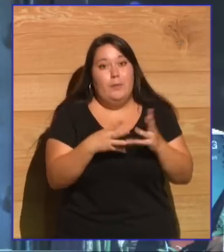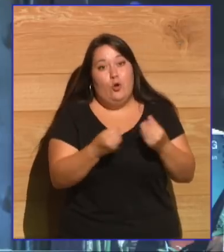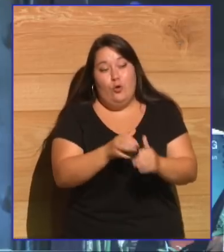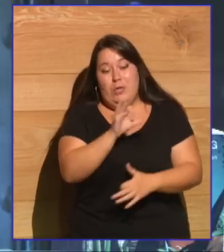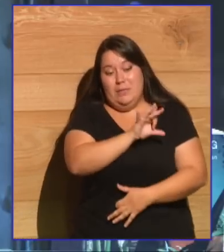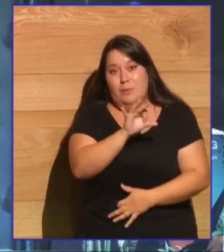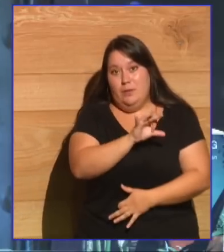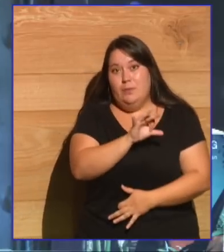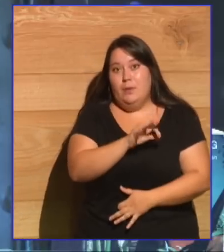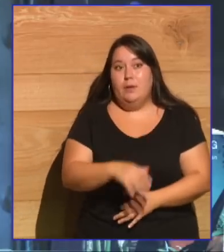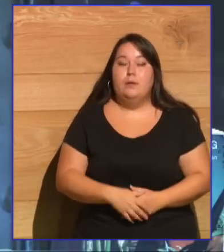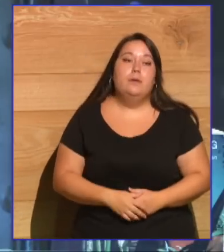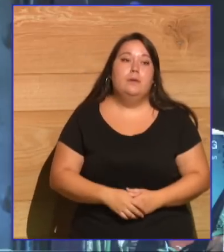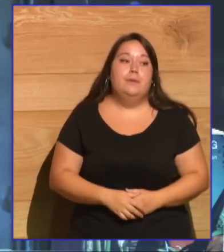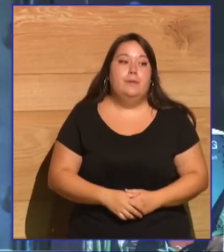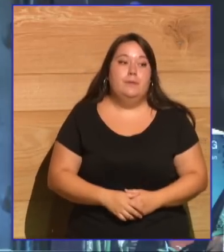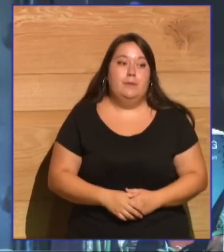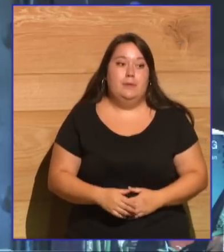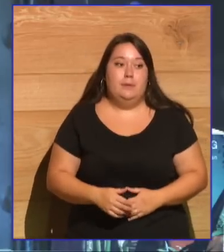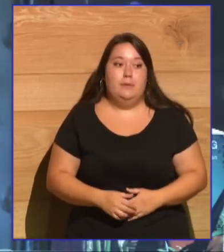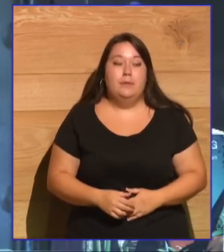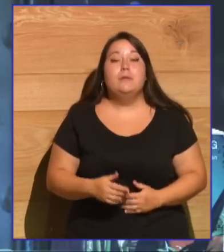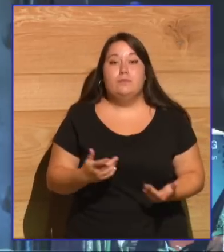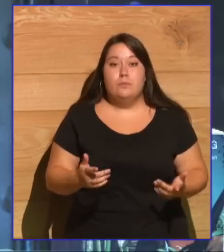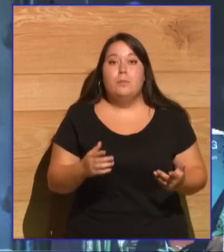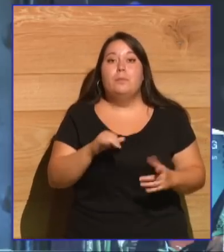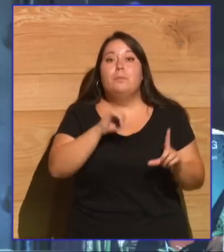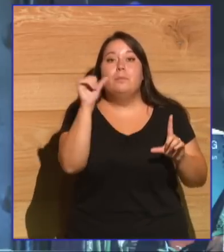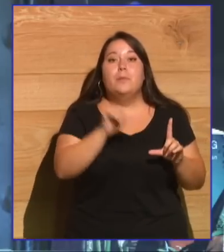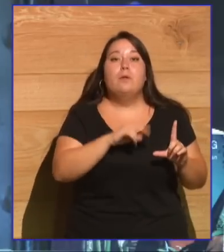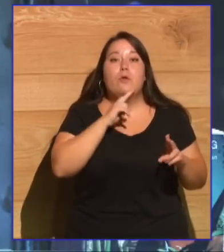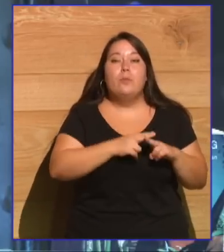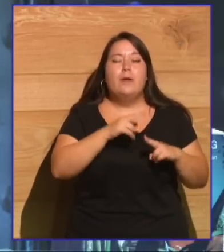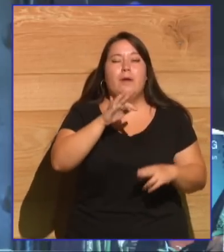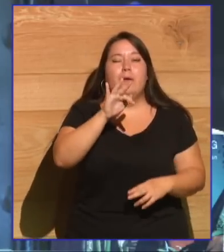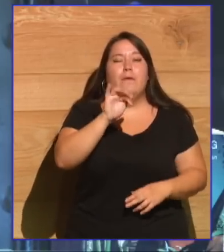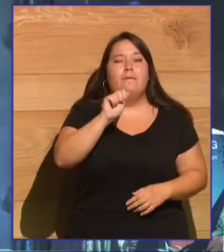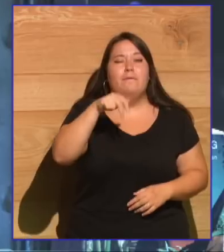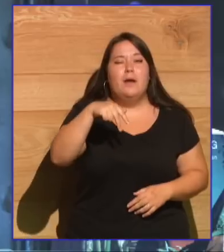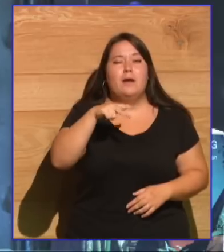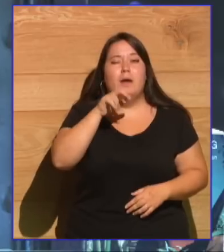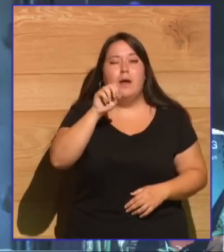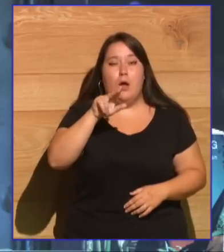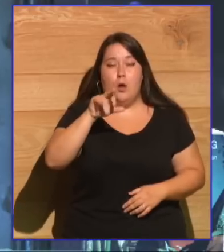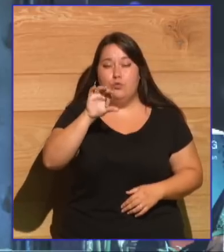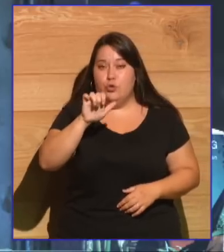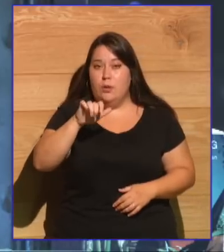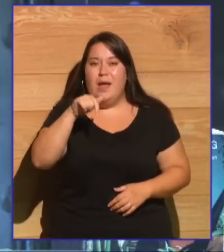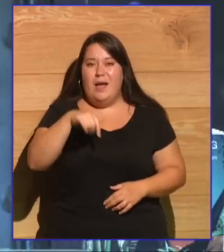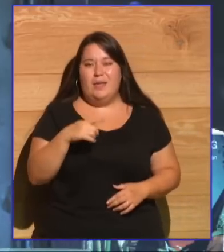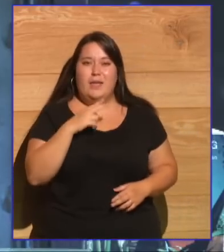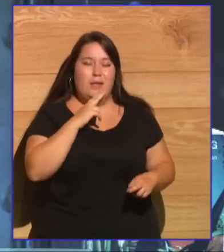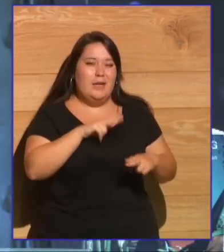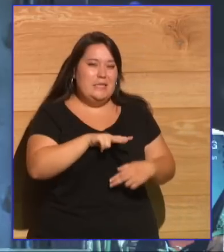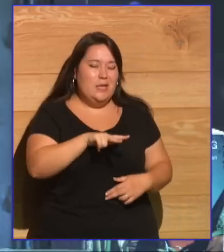la gran película de tom hooper que es funk house aquí se quemó la casa de los horrores quizá la